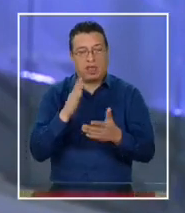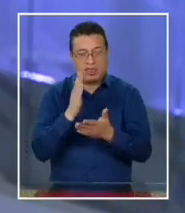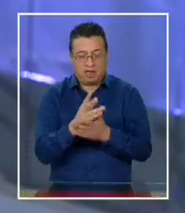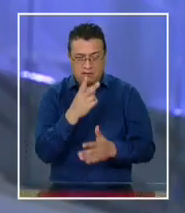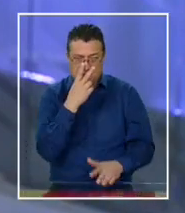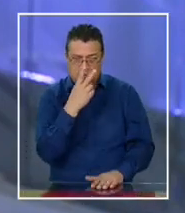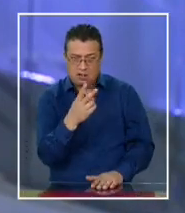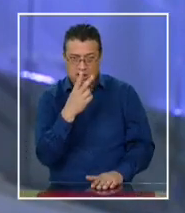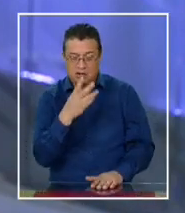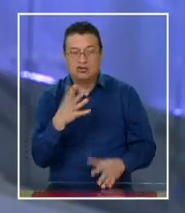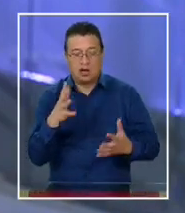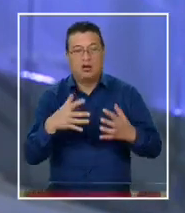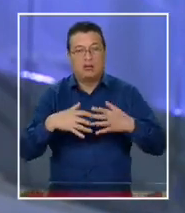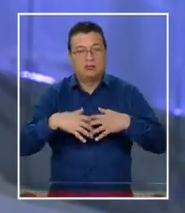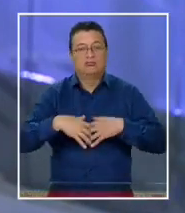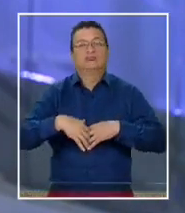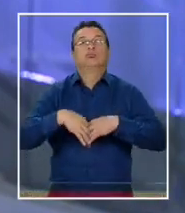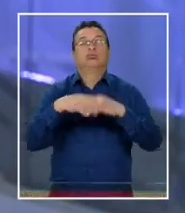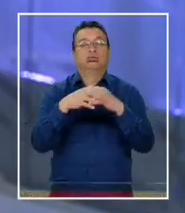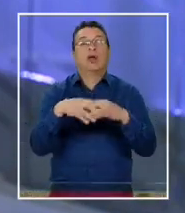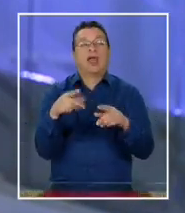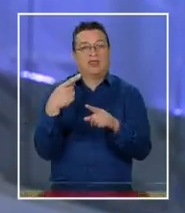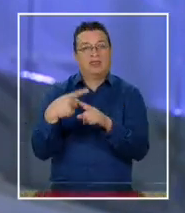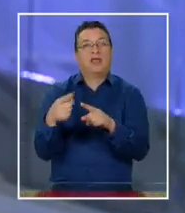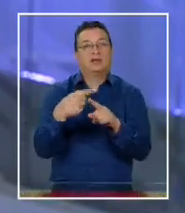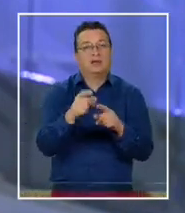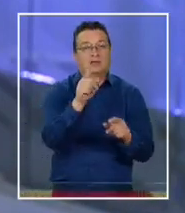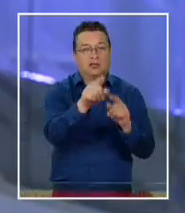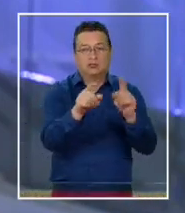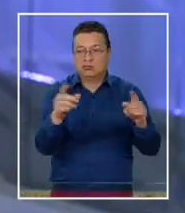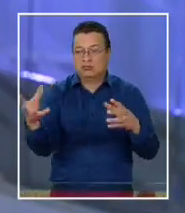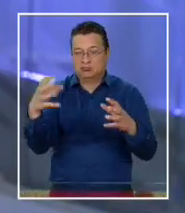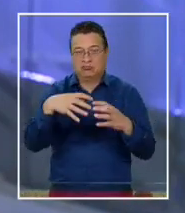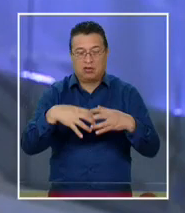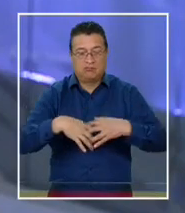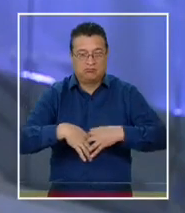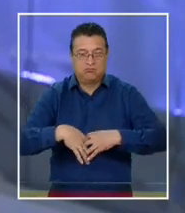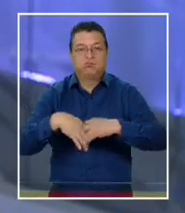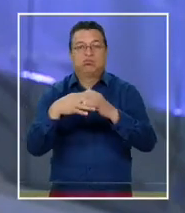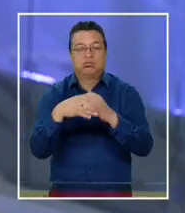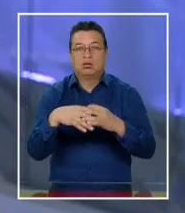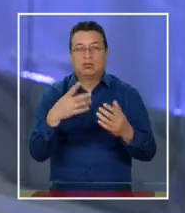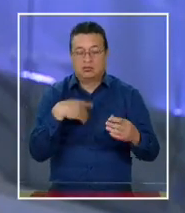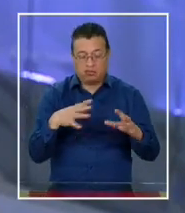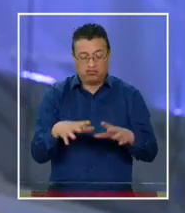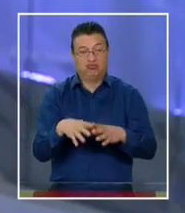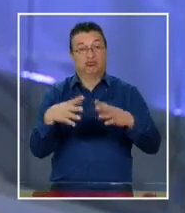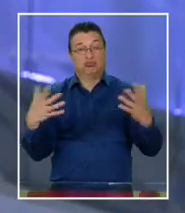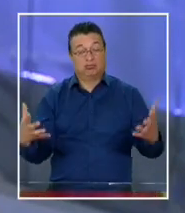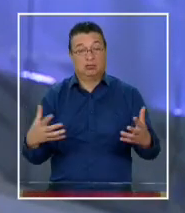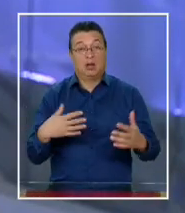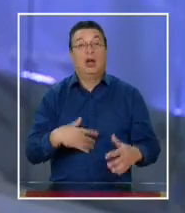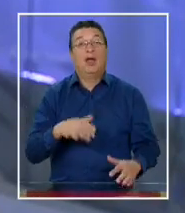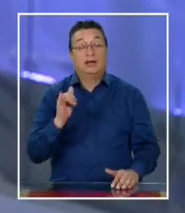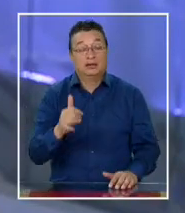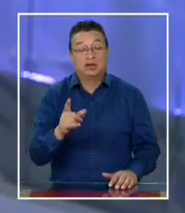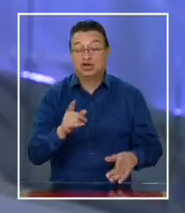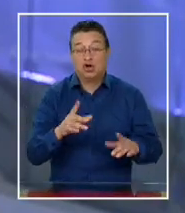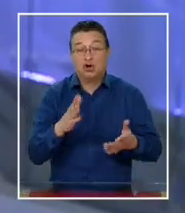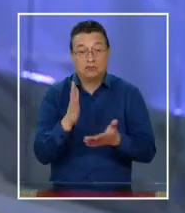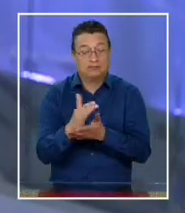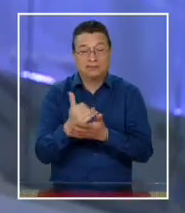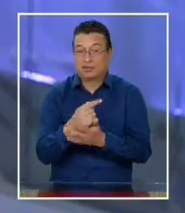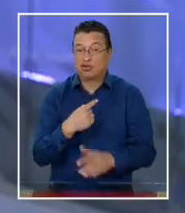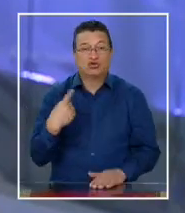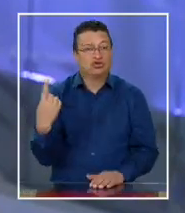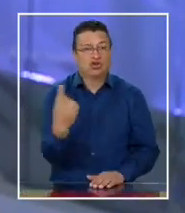observarla porque se está constituyendo donde hay distintas piezas que se están articulando de un modo inesperado inesperado algo que no estaba en